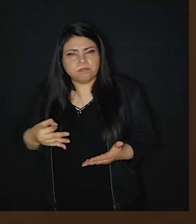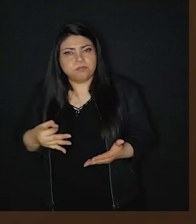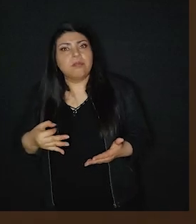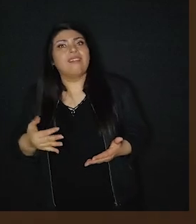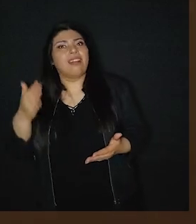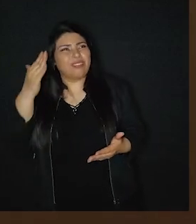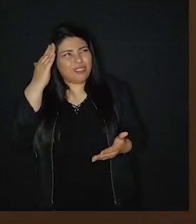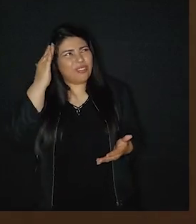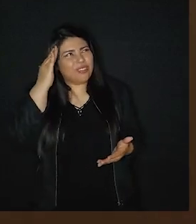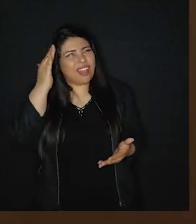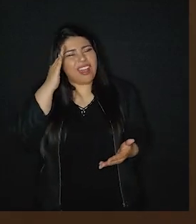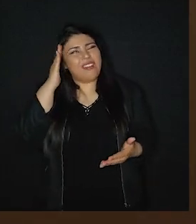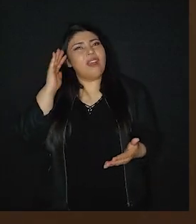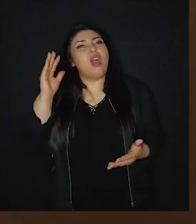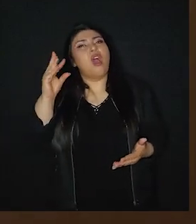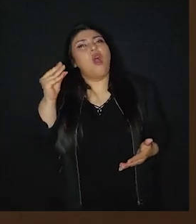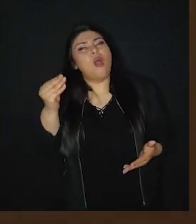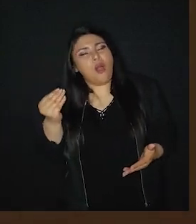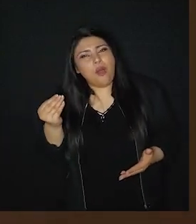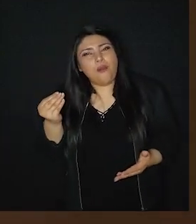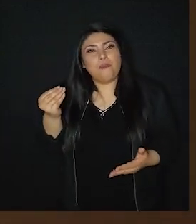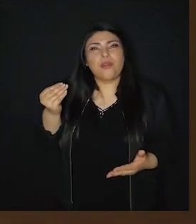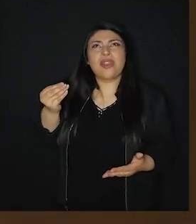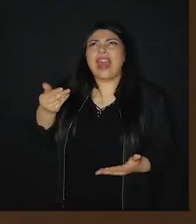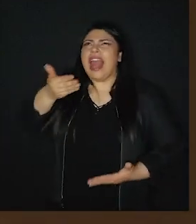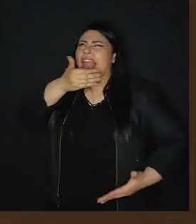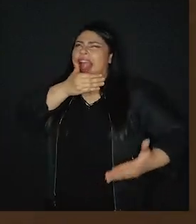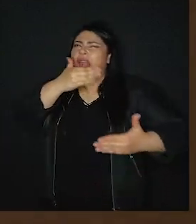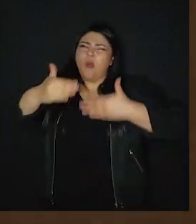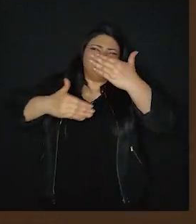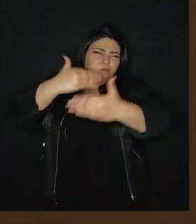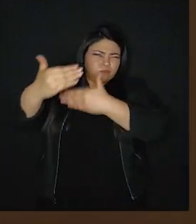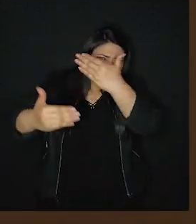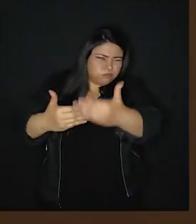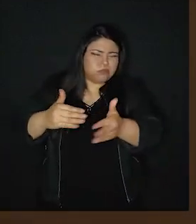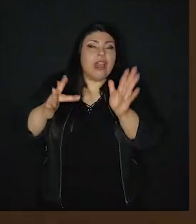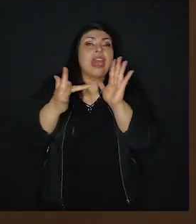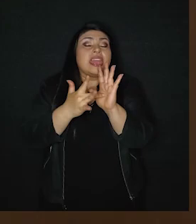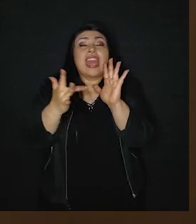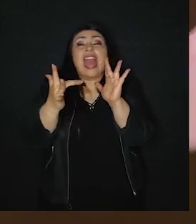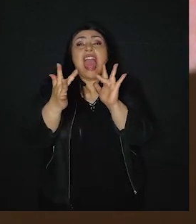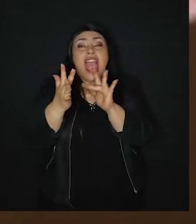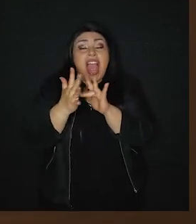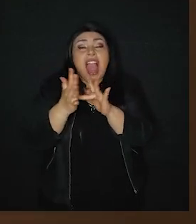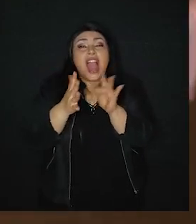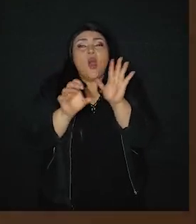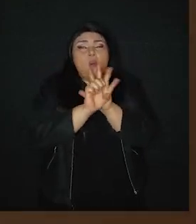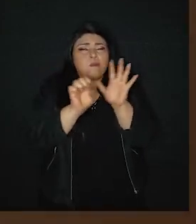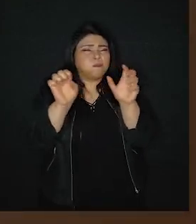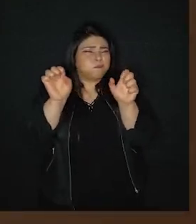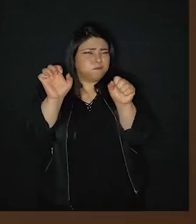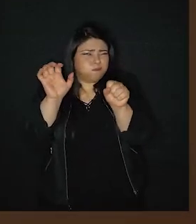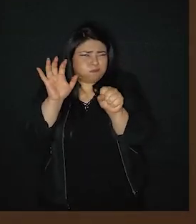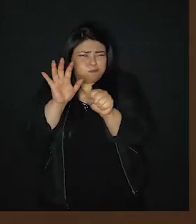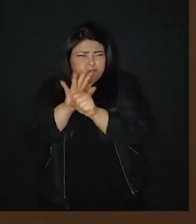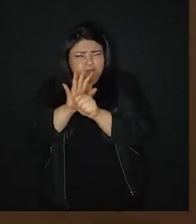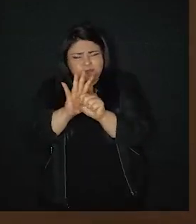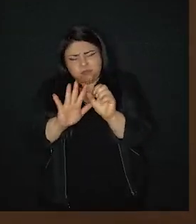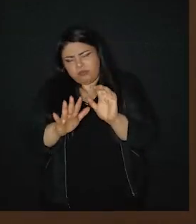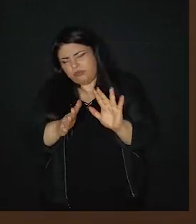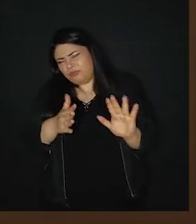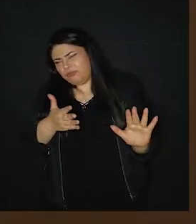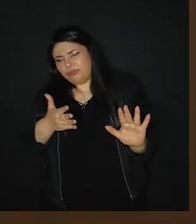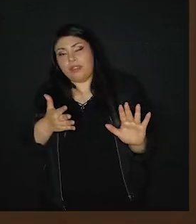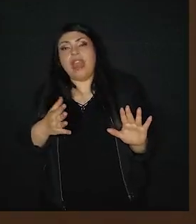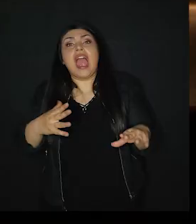velo Y por qué utilizamos ese versículo como versículo inicial porque Cristo Jesús nos compartió de